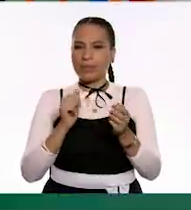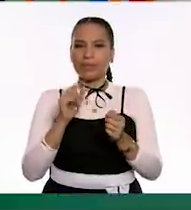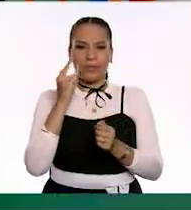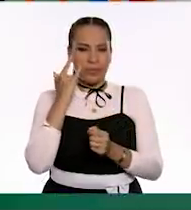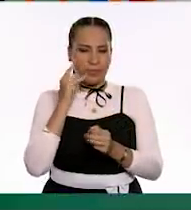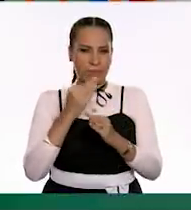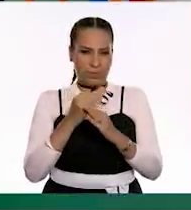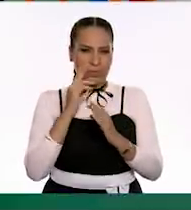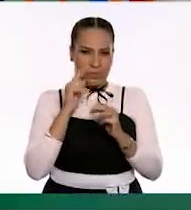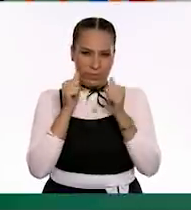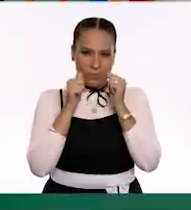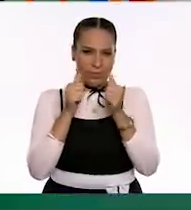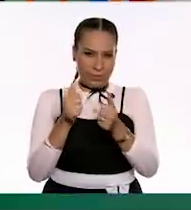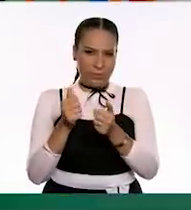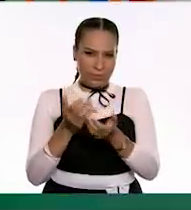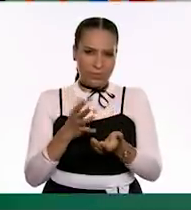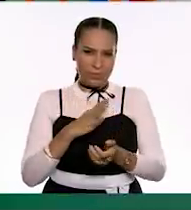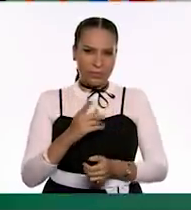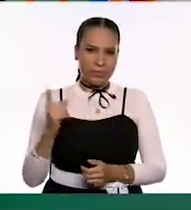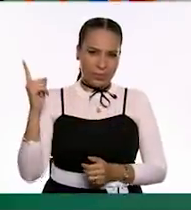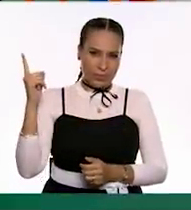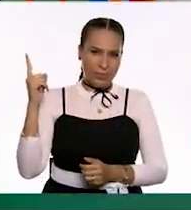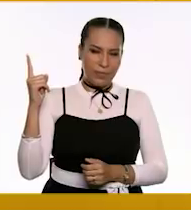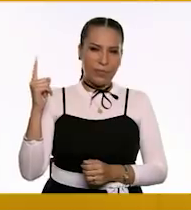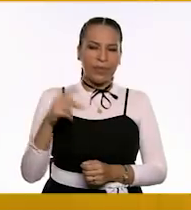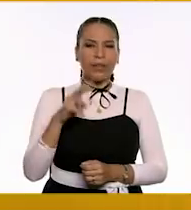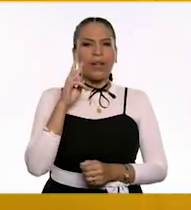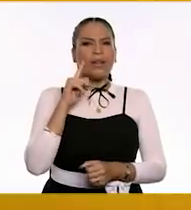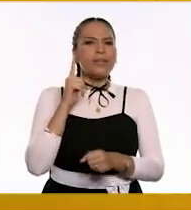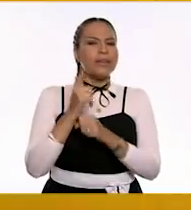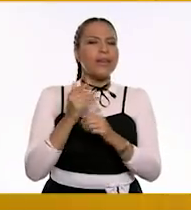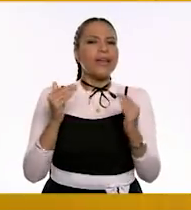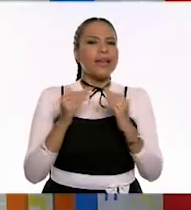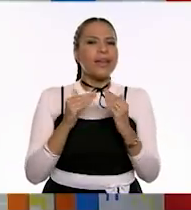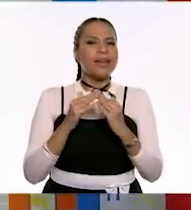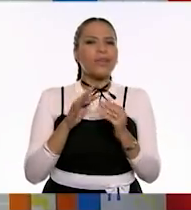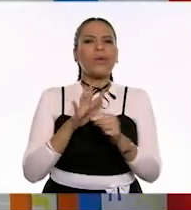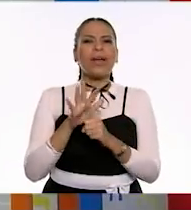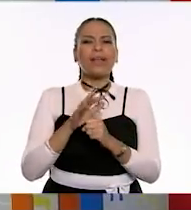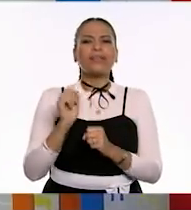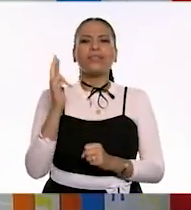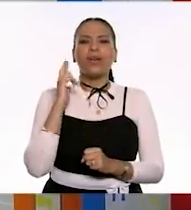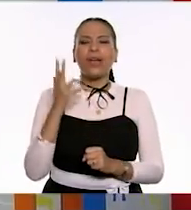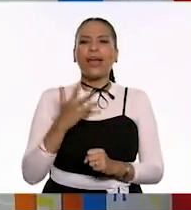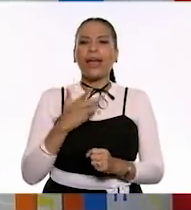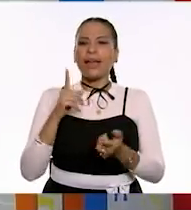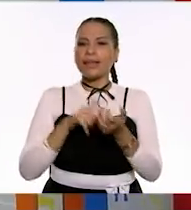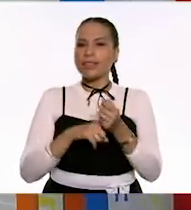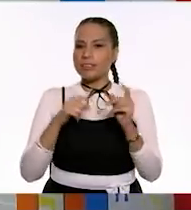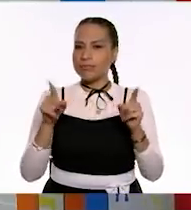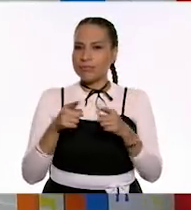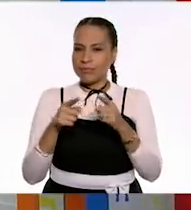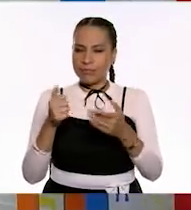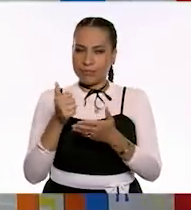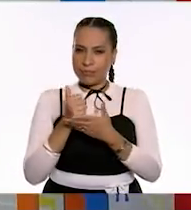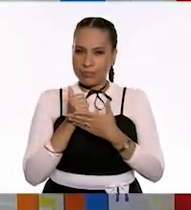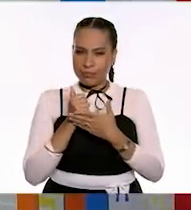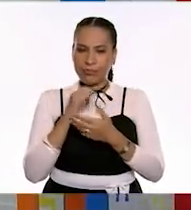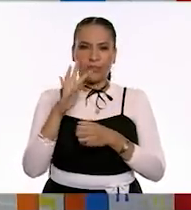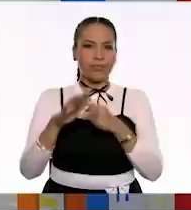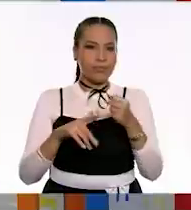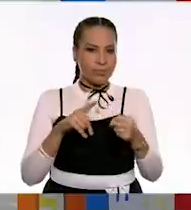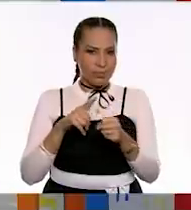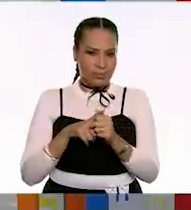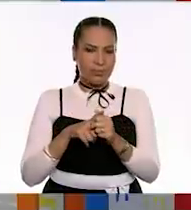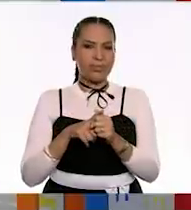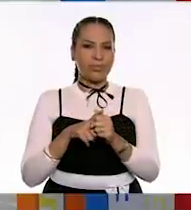pirata Medellín. ¿Verdad? Muy bien. Y van a identificar allá en casa qué sonidos hay dentro de esta melodía. Eric, ¿me ayudas con los animales?